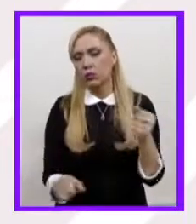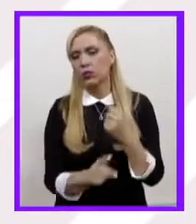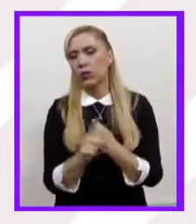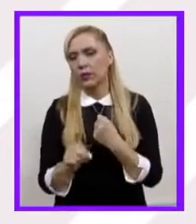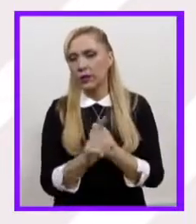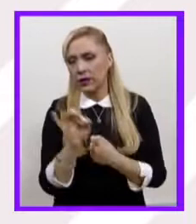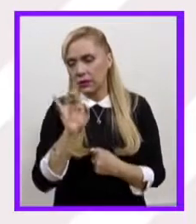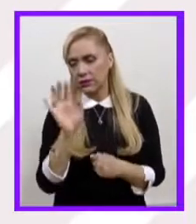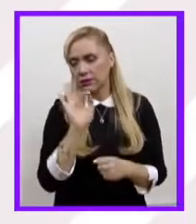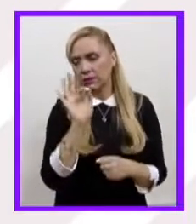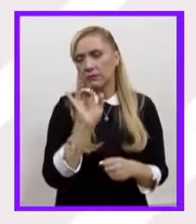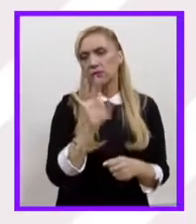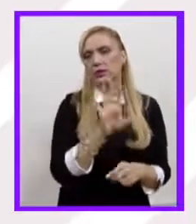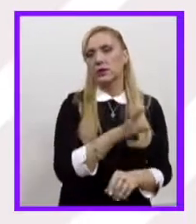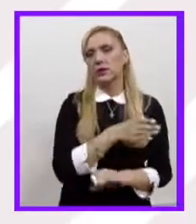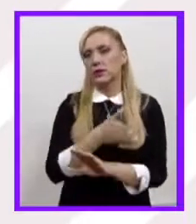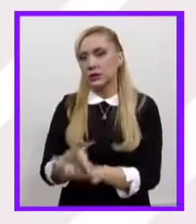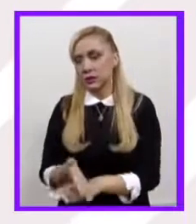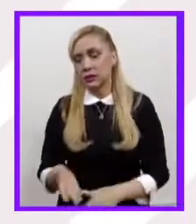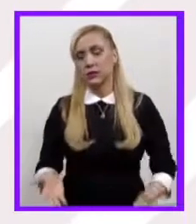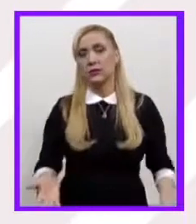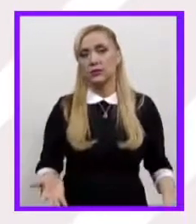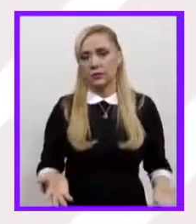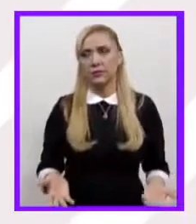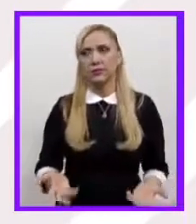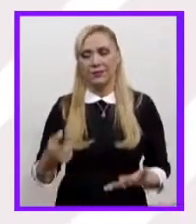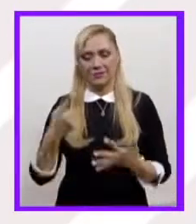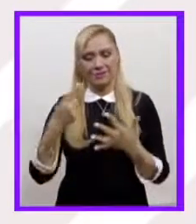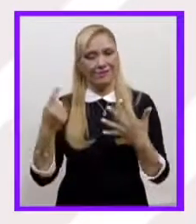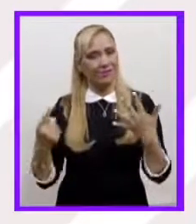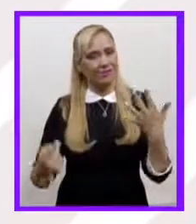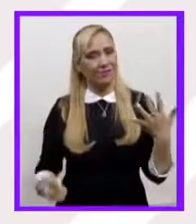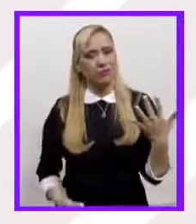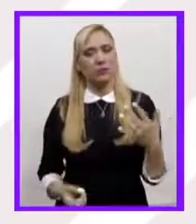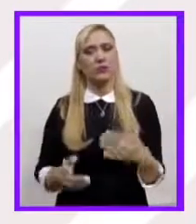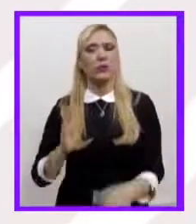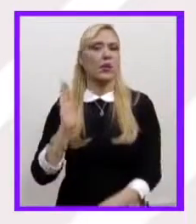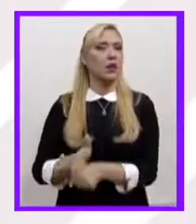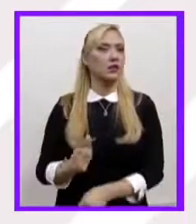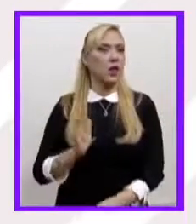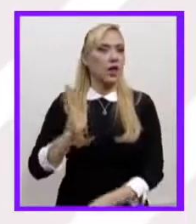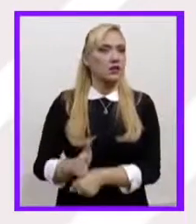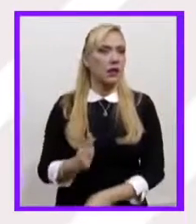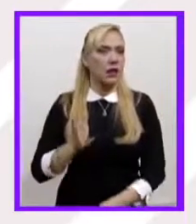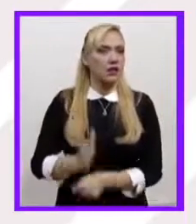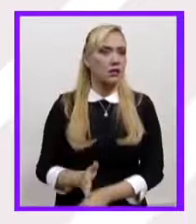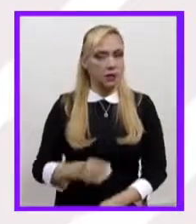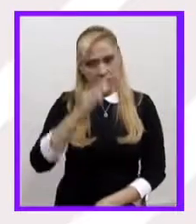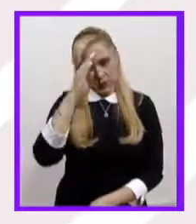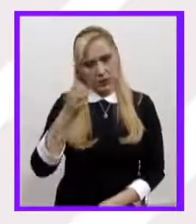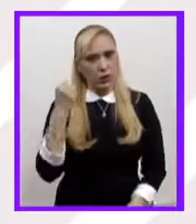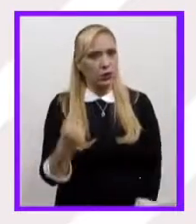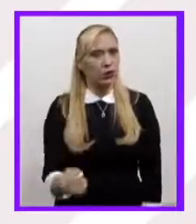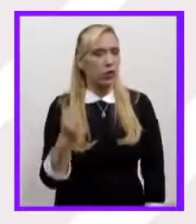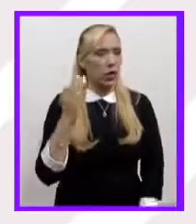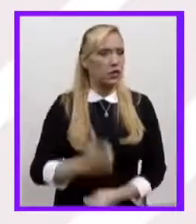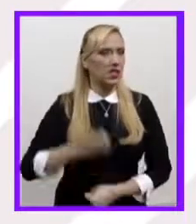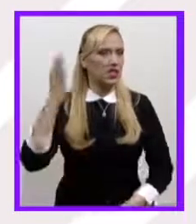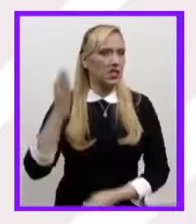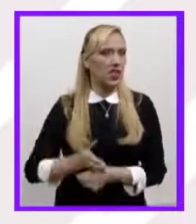quiere ver así, ¿no? Que se ha cometido, sino justamente solo castigar. Y es, digamos, no ver la